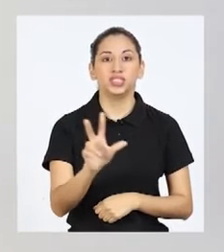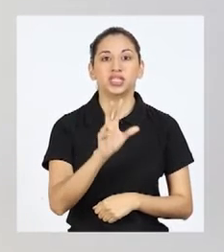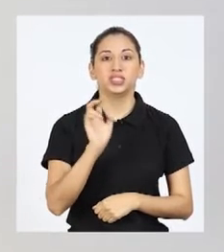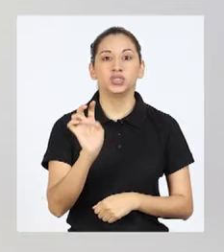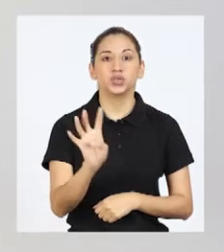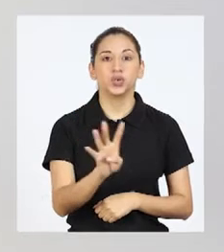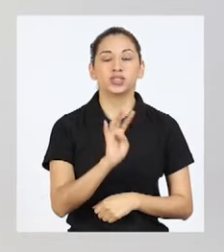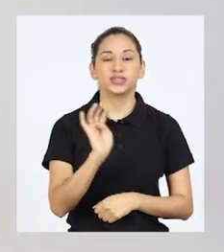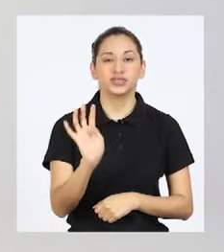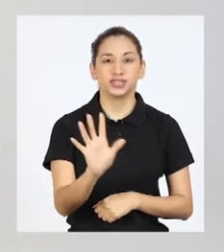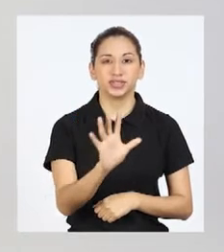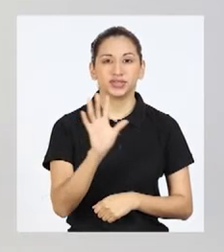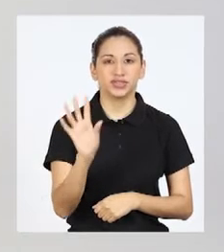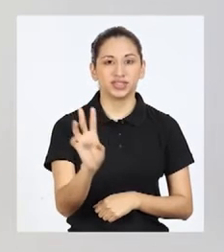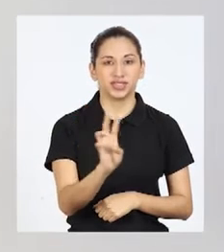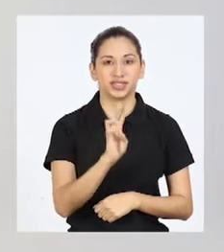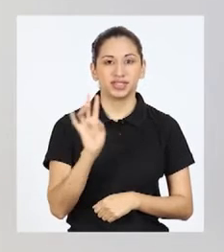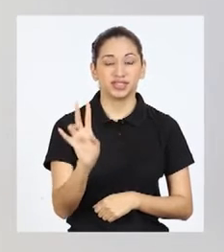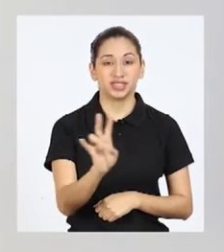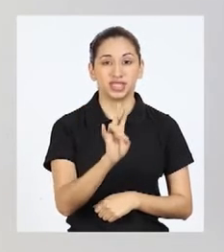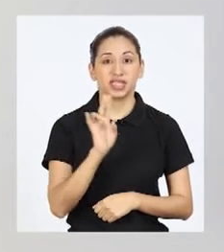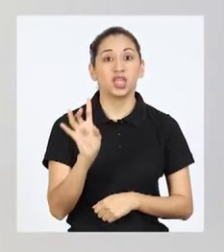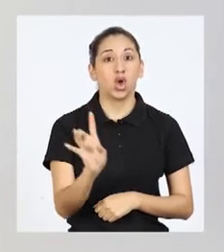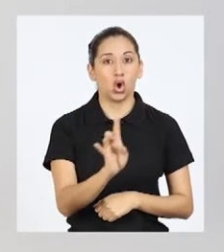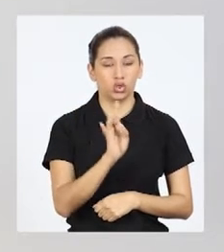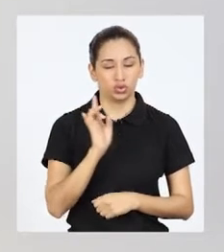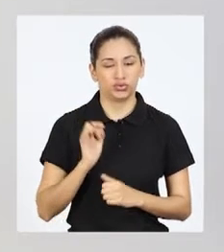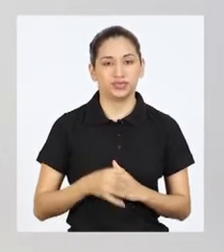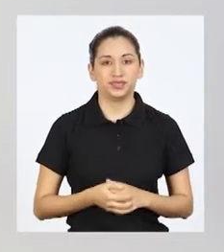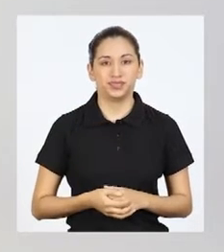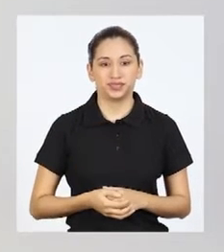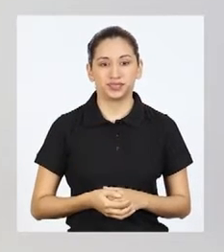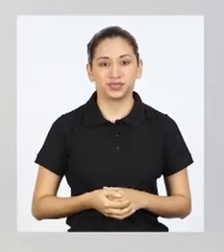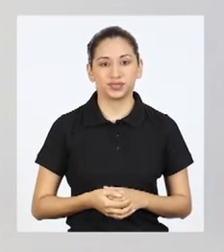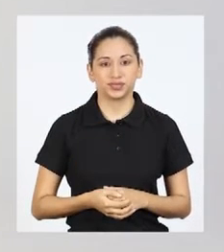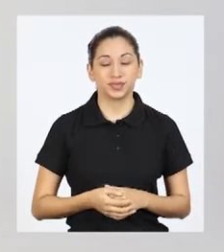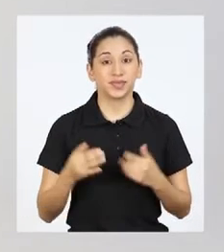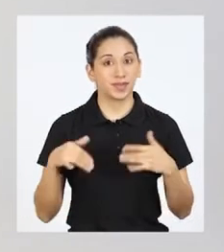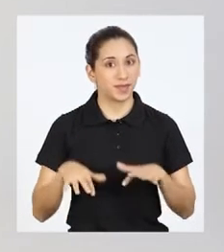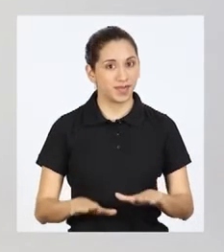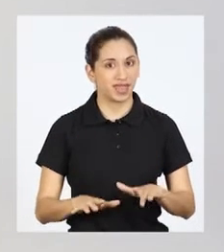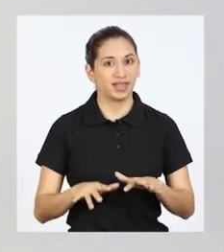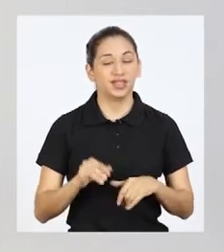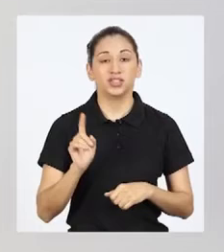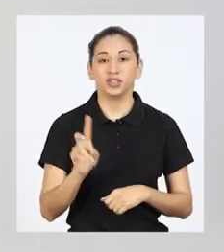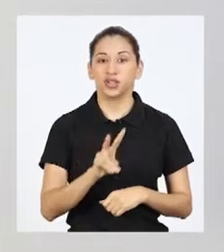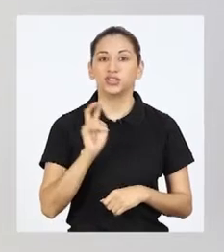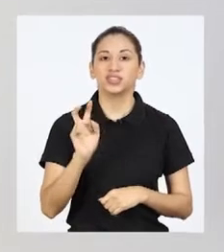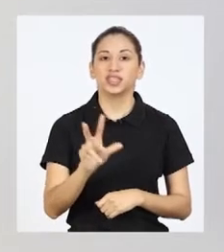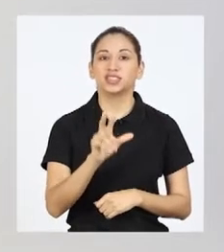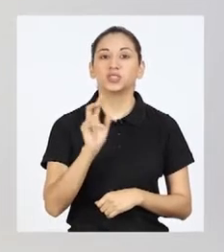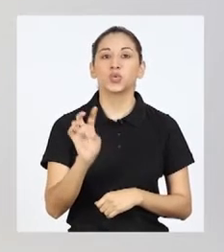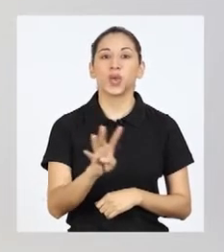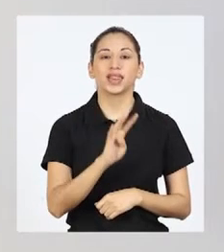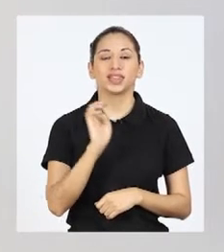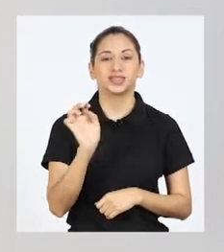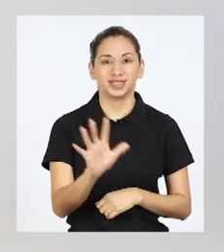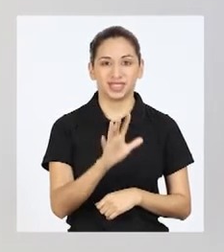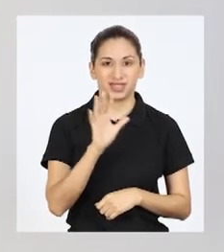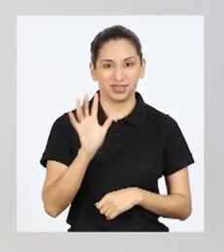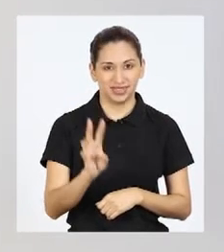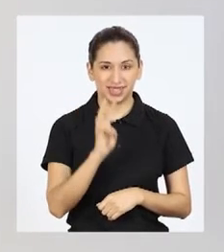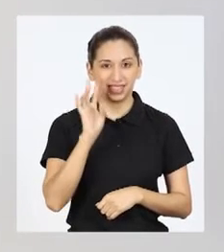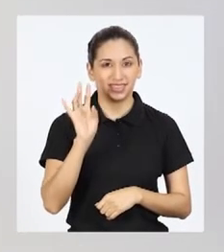2, 3, 4, 5, 6, 7, 8. Pies. 1, 2, 3,